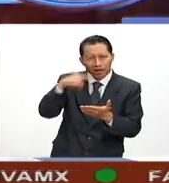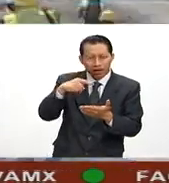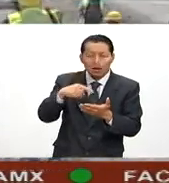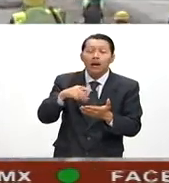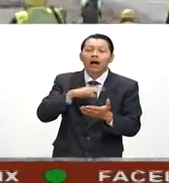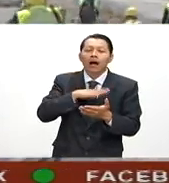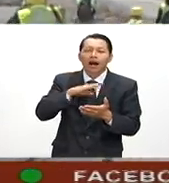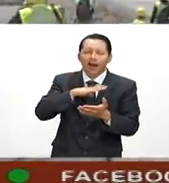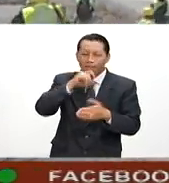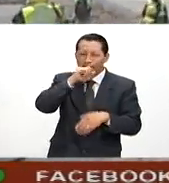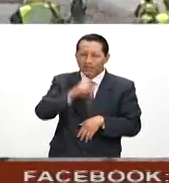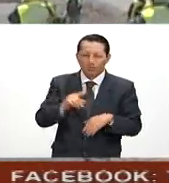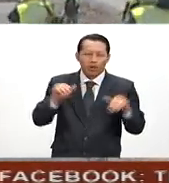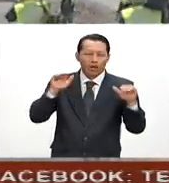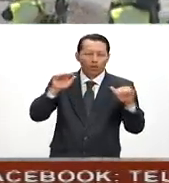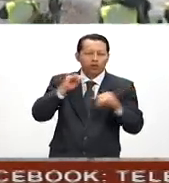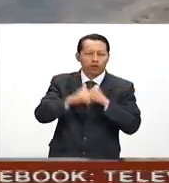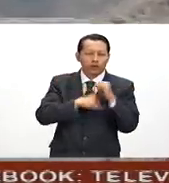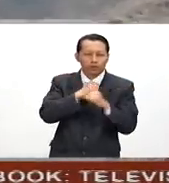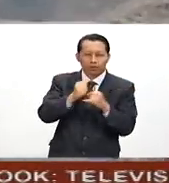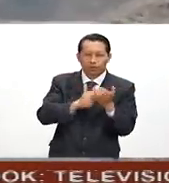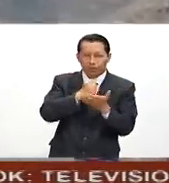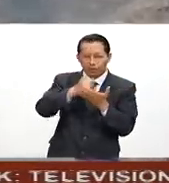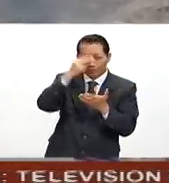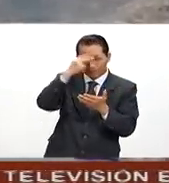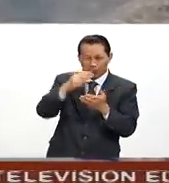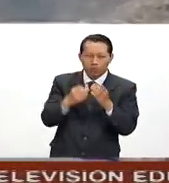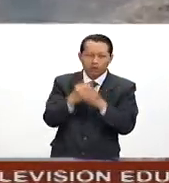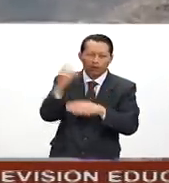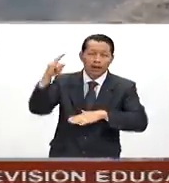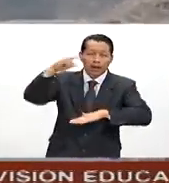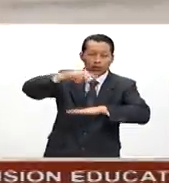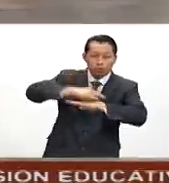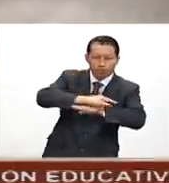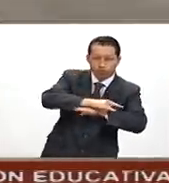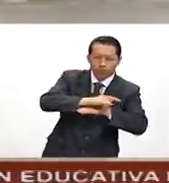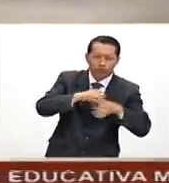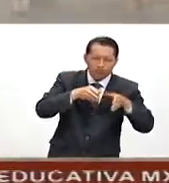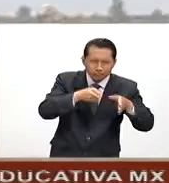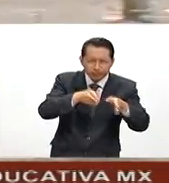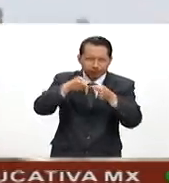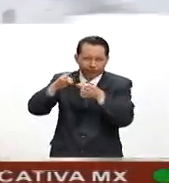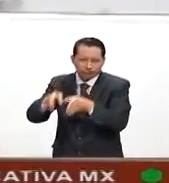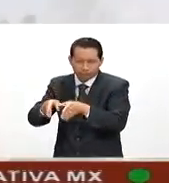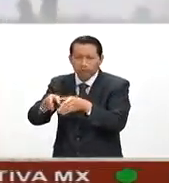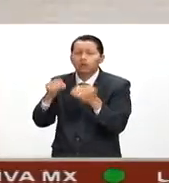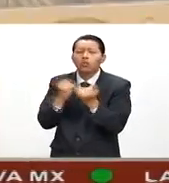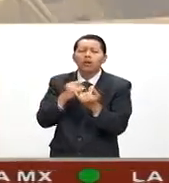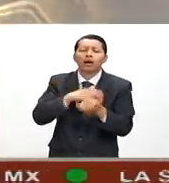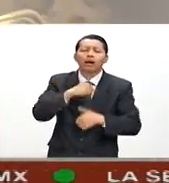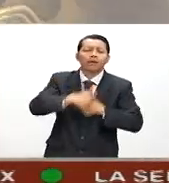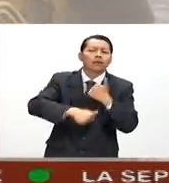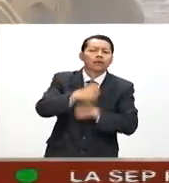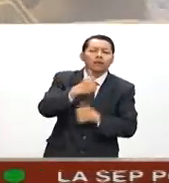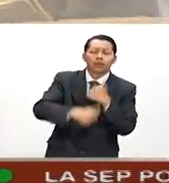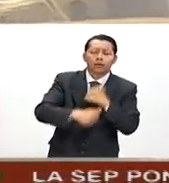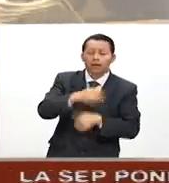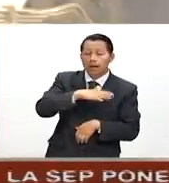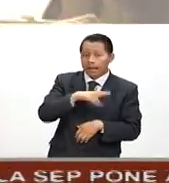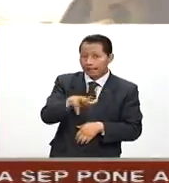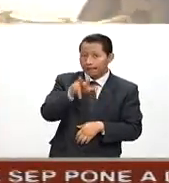2 del Aeropuerto Internacional de la Ciudad de México. De las 19 firmas que se registraron para competir en la licitación, solo 18